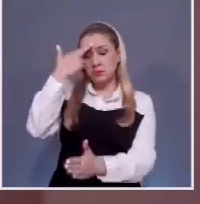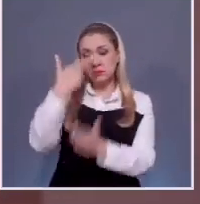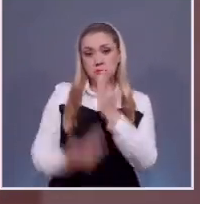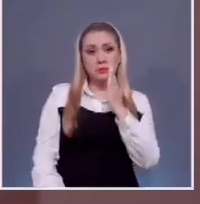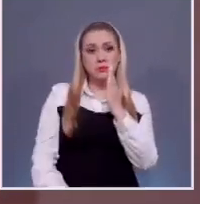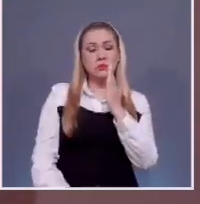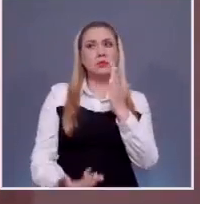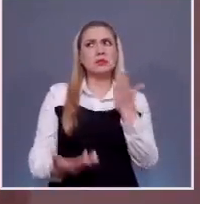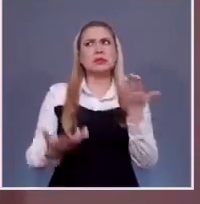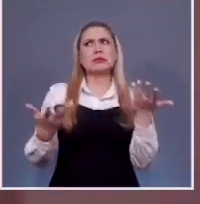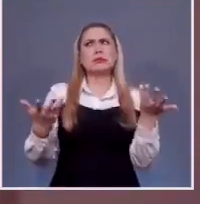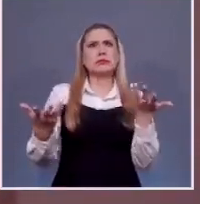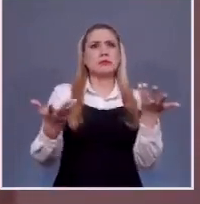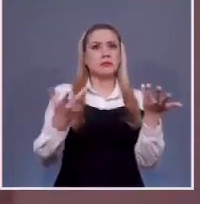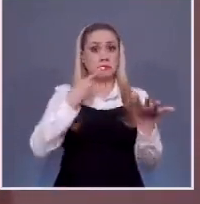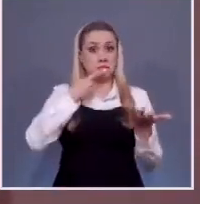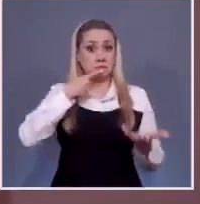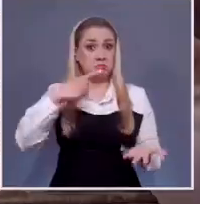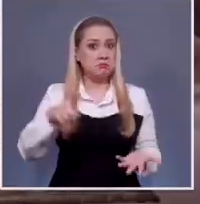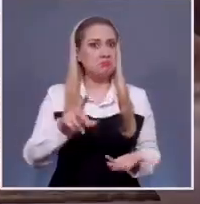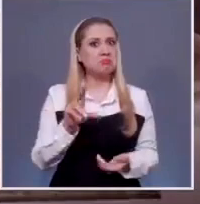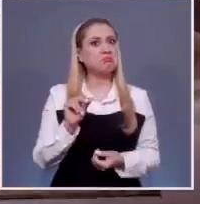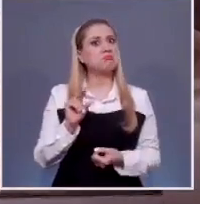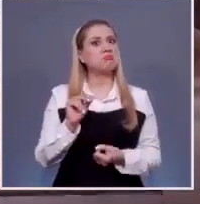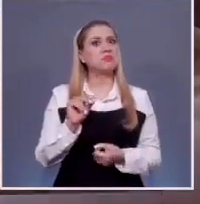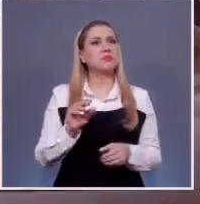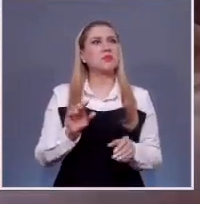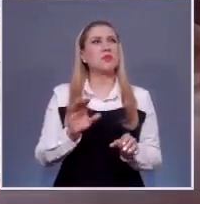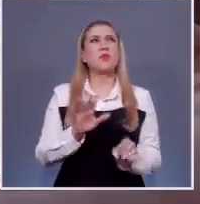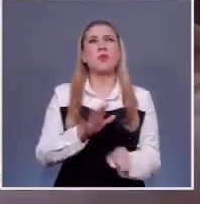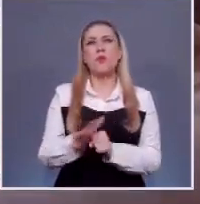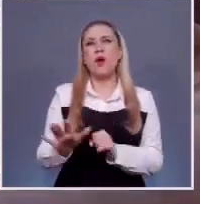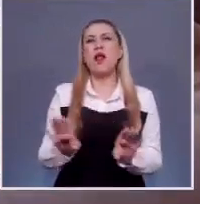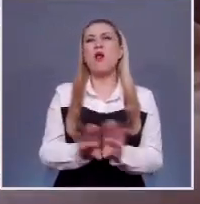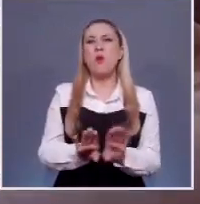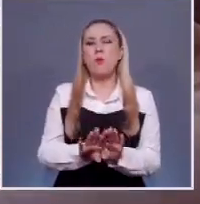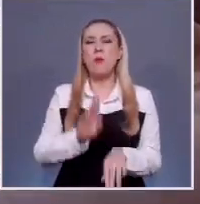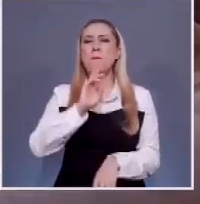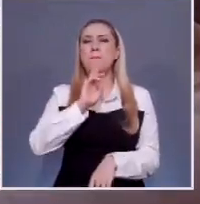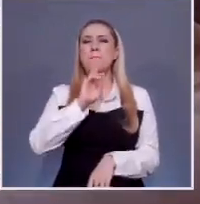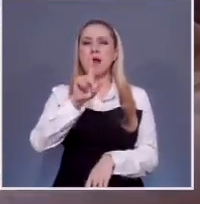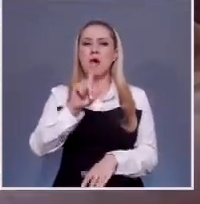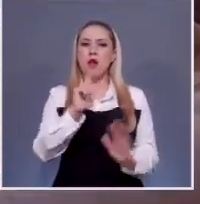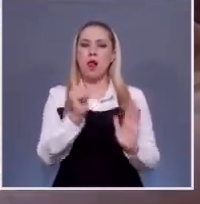se quejan, ¿no? Pero ¿cuál sería la vía? La vía legal, digamos, una queja